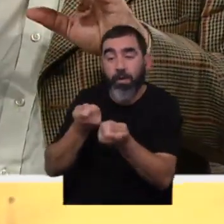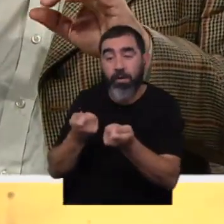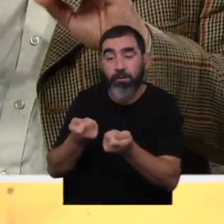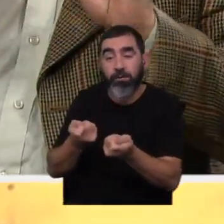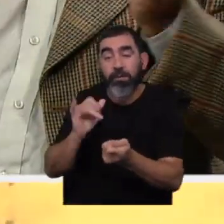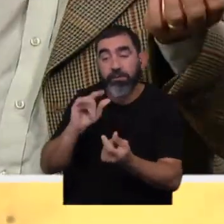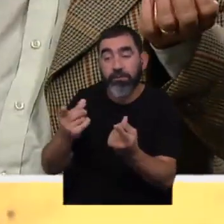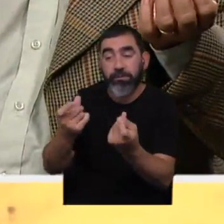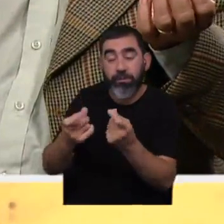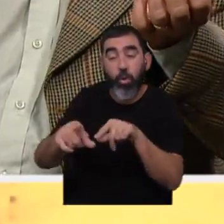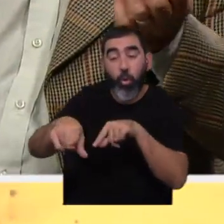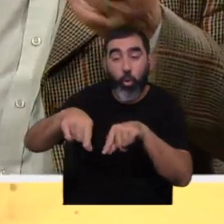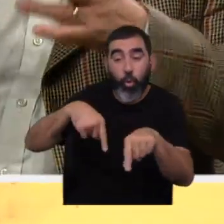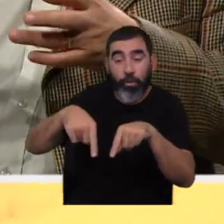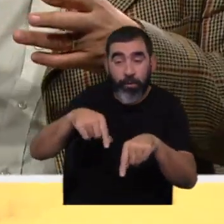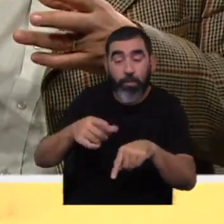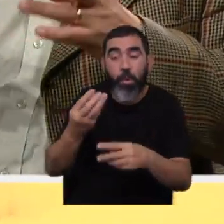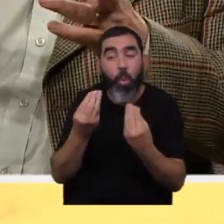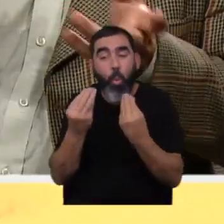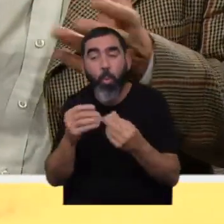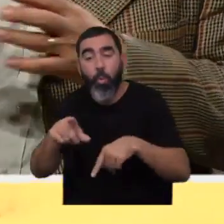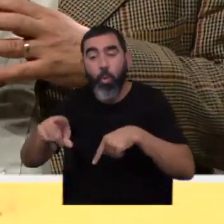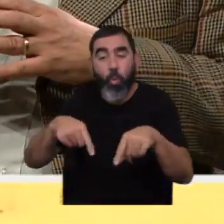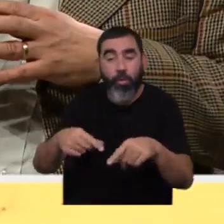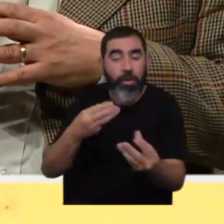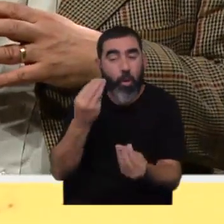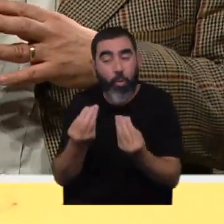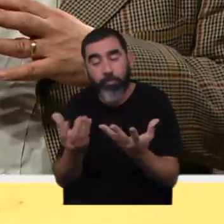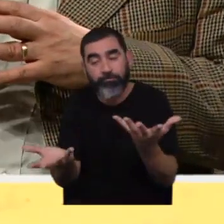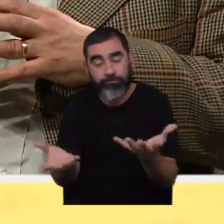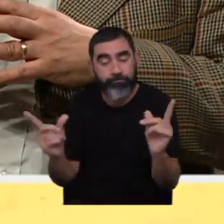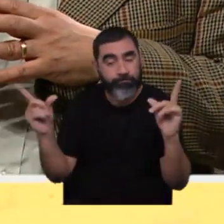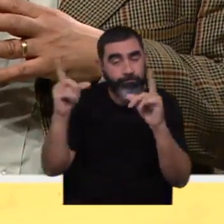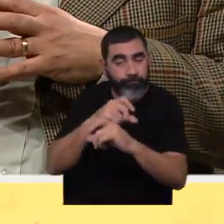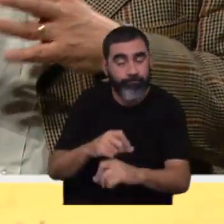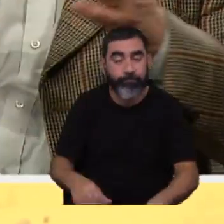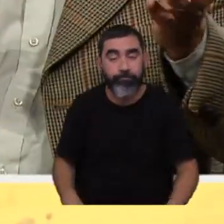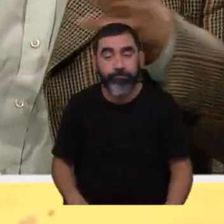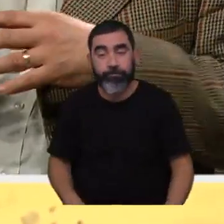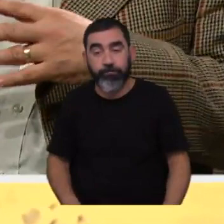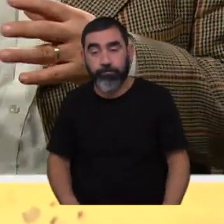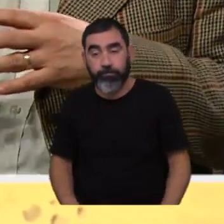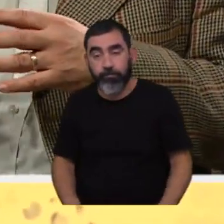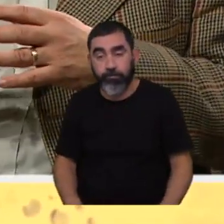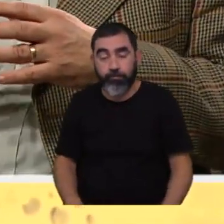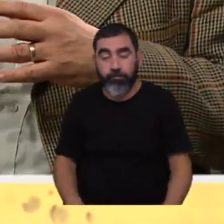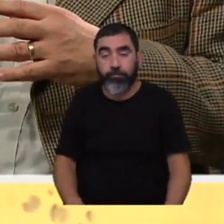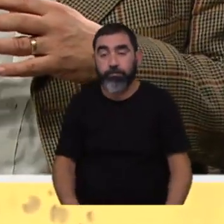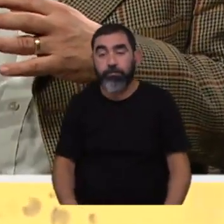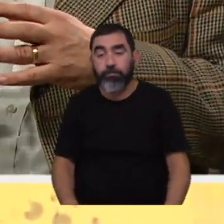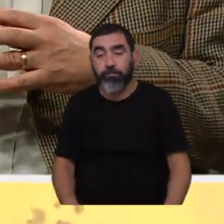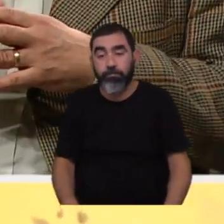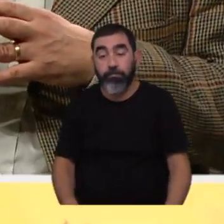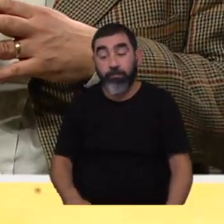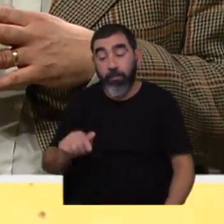en la necesidad de coordinarlo, pero cómo hacerlo, cómo instrumentarlo todavía creo que falta y como decían en el bloque anterior,